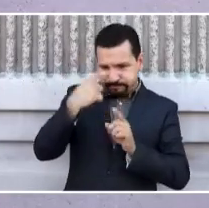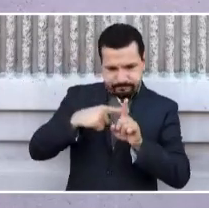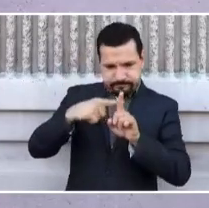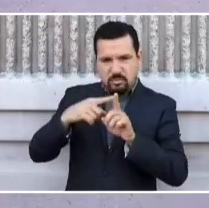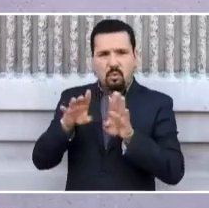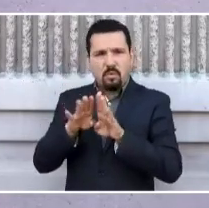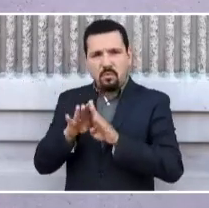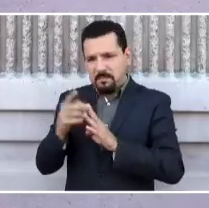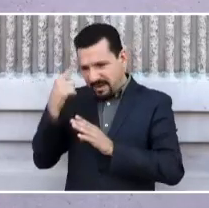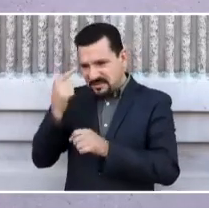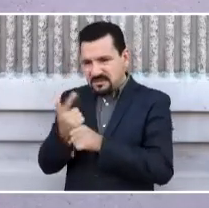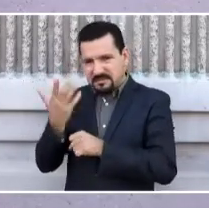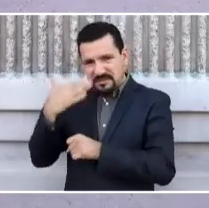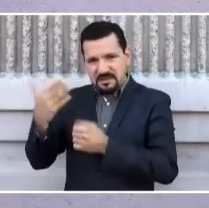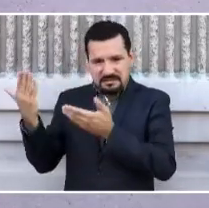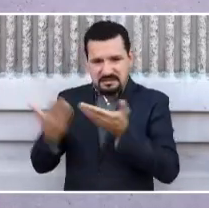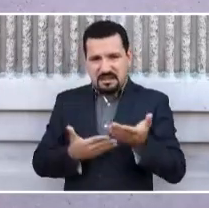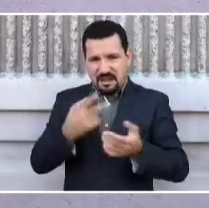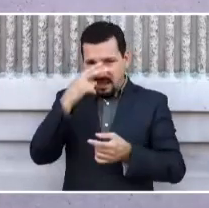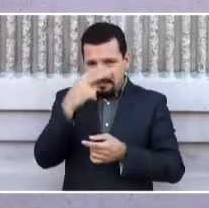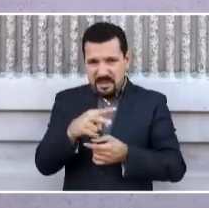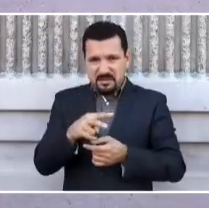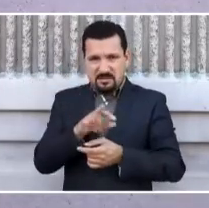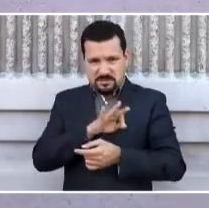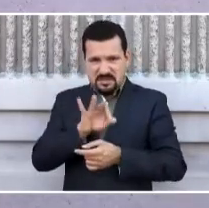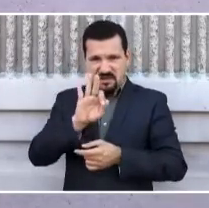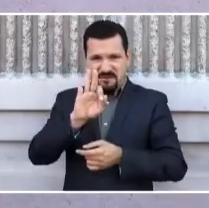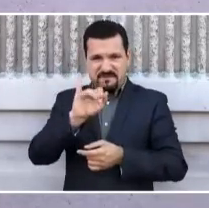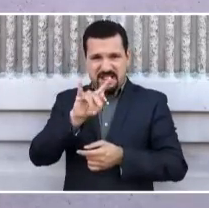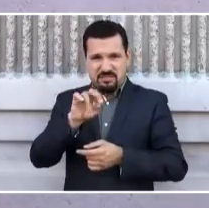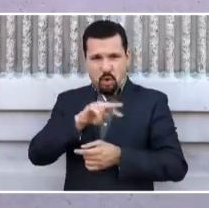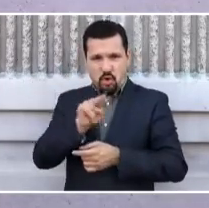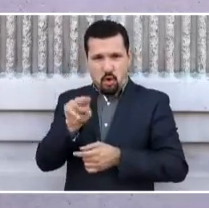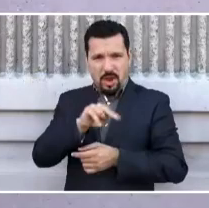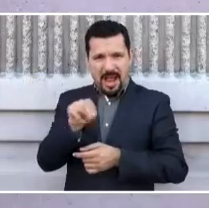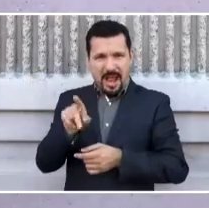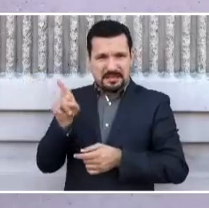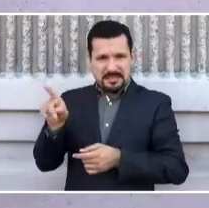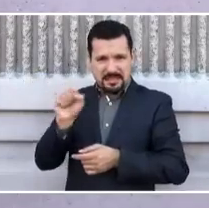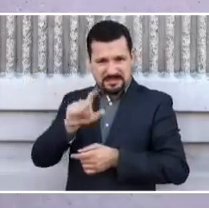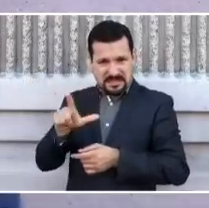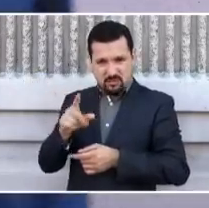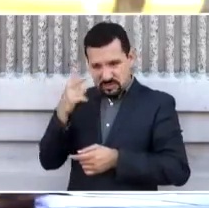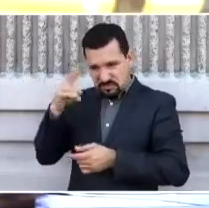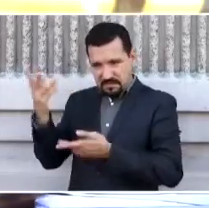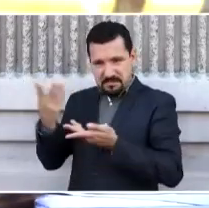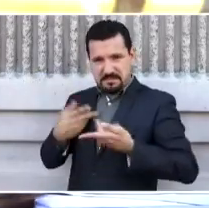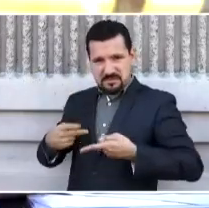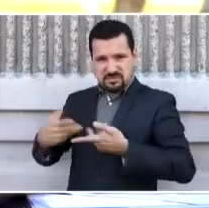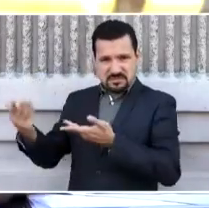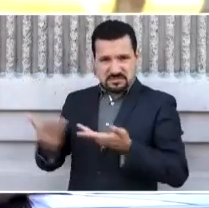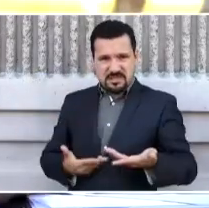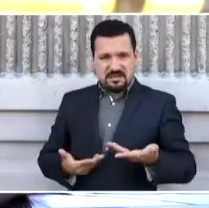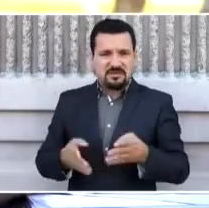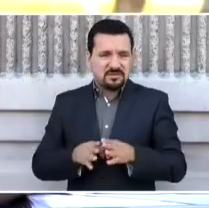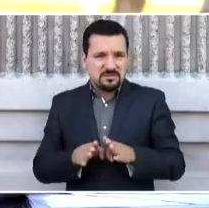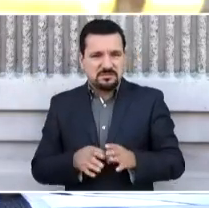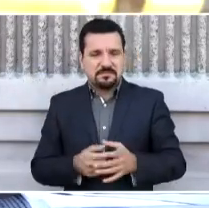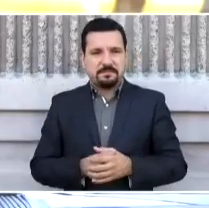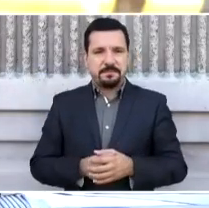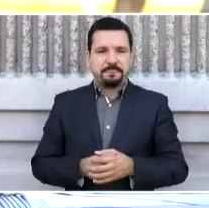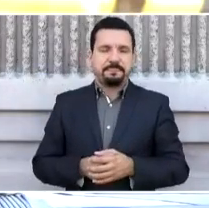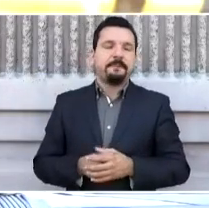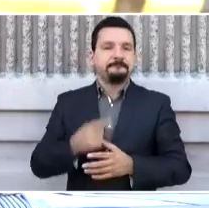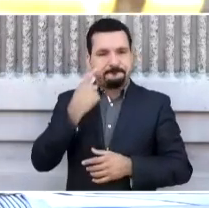ellos cuando van entrando. ¿Se mantienen los filtros ahí en Nogales, en San Luis Río Colorado? Sí, claro. Fíjense que sí,